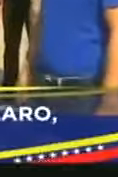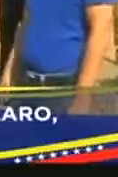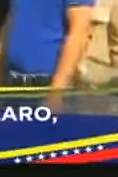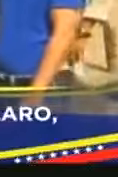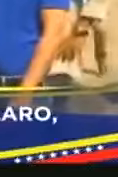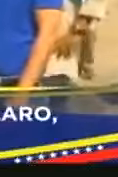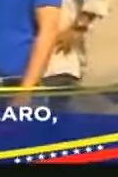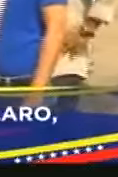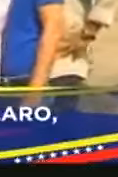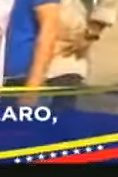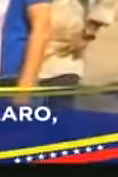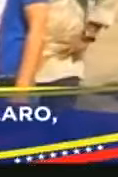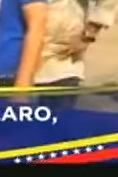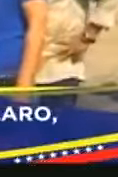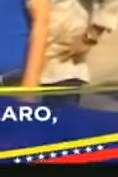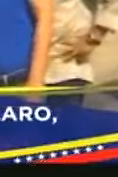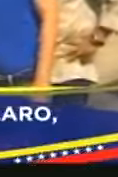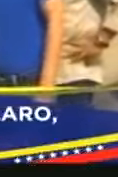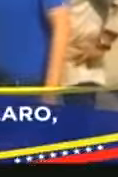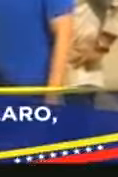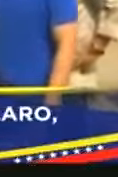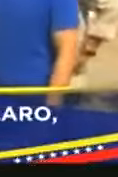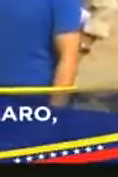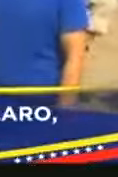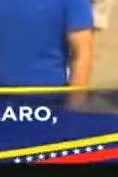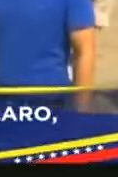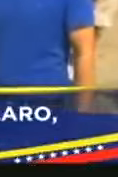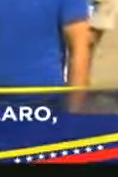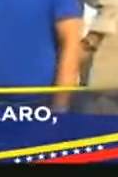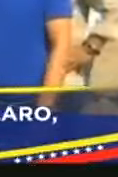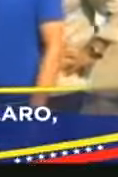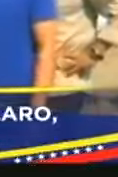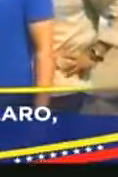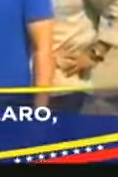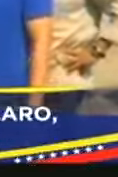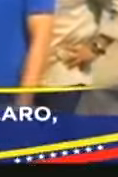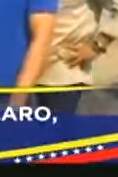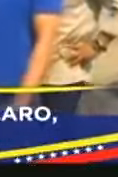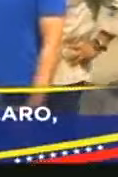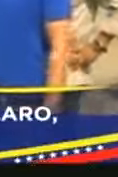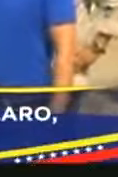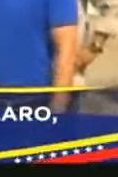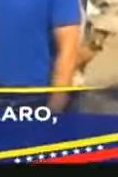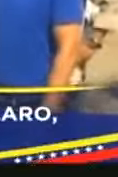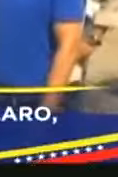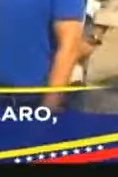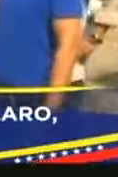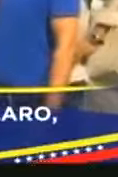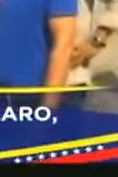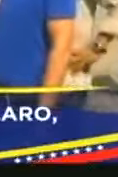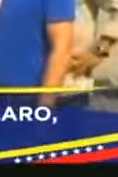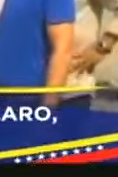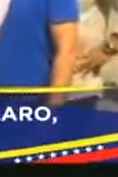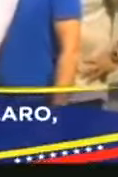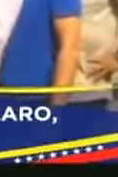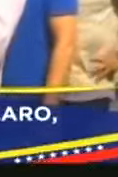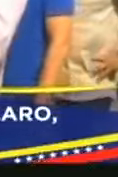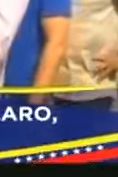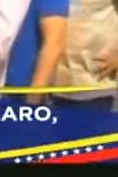ustedes? ¿Ah? Aquí en Río Claro. ¡Qué belleza! Está fresca la tarde,